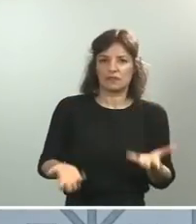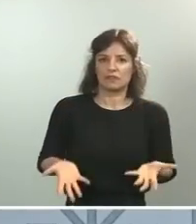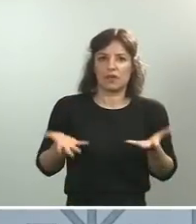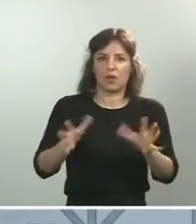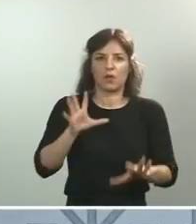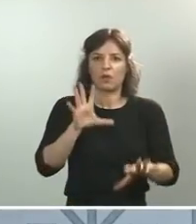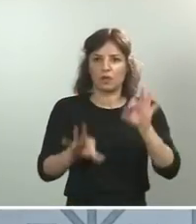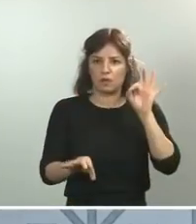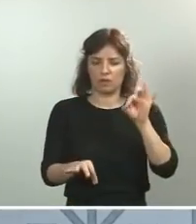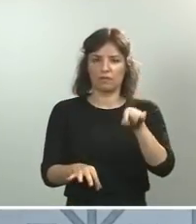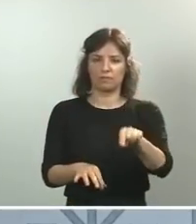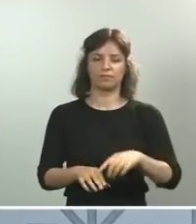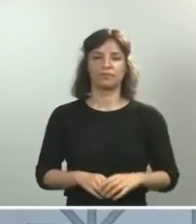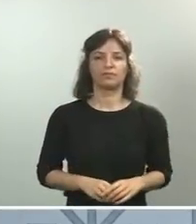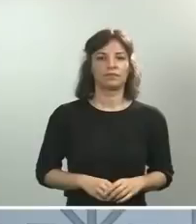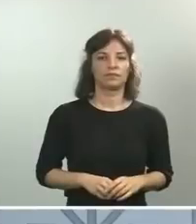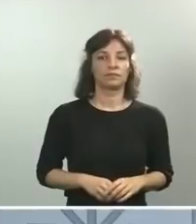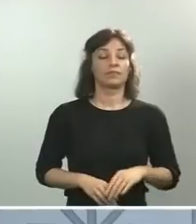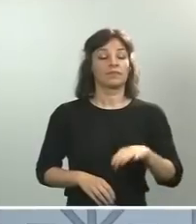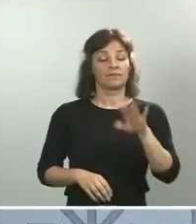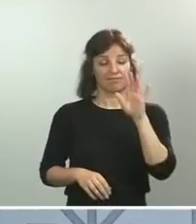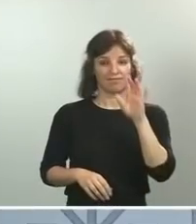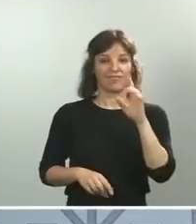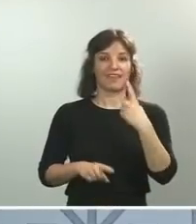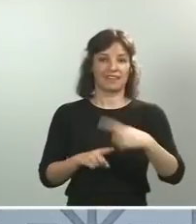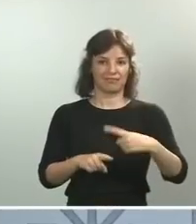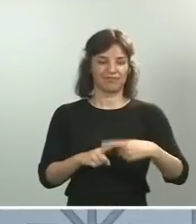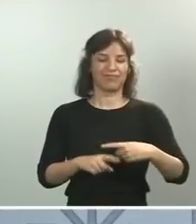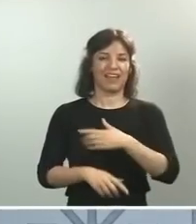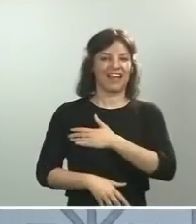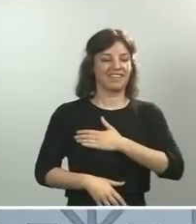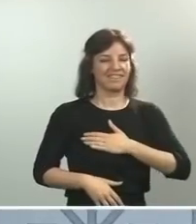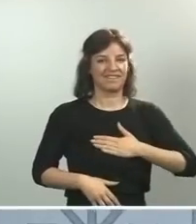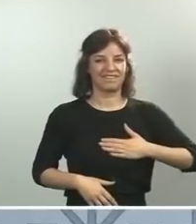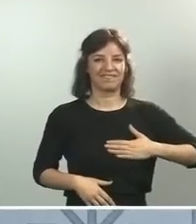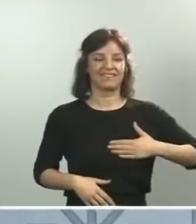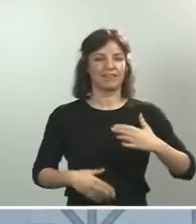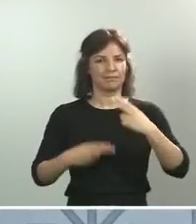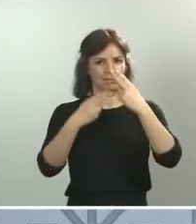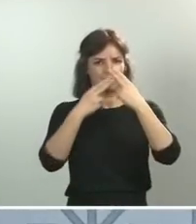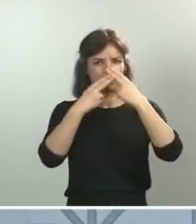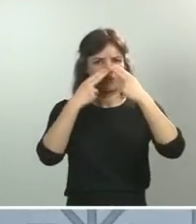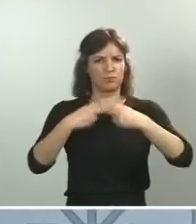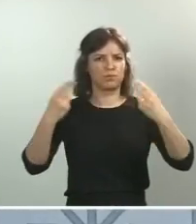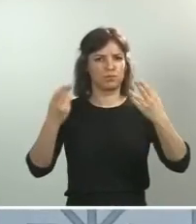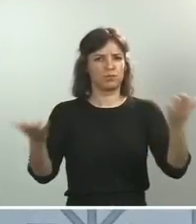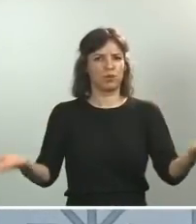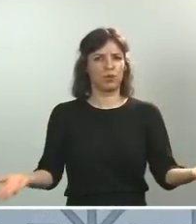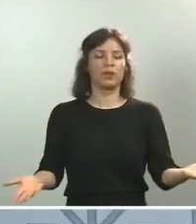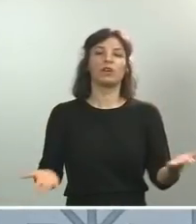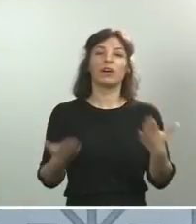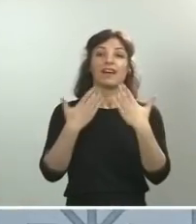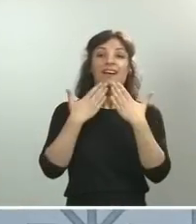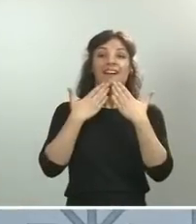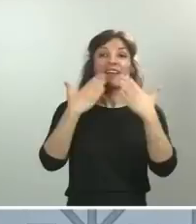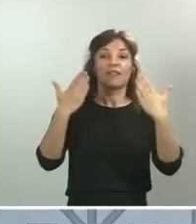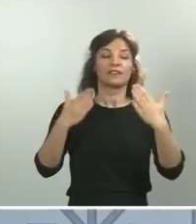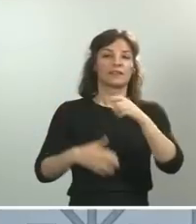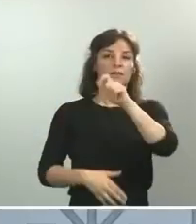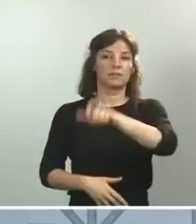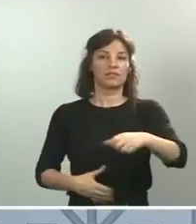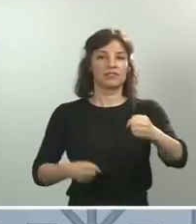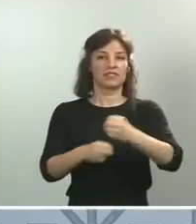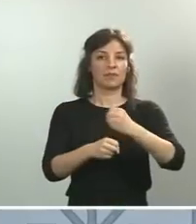eles. Por certo, permítanme agradecer públicamente ao personal da Subdirección General de